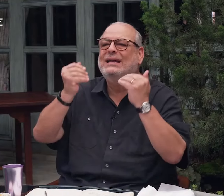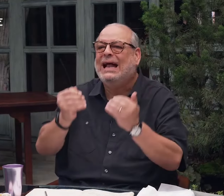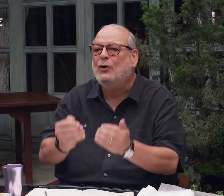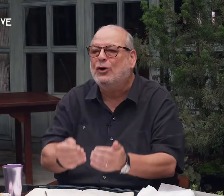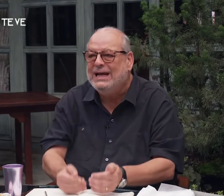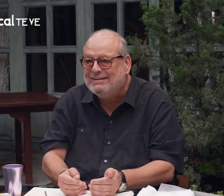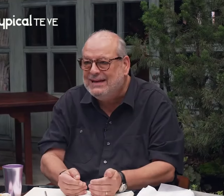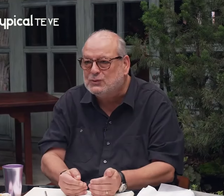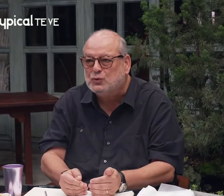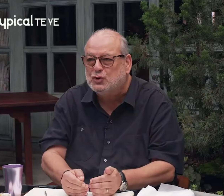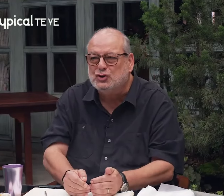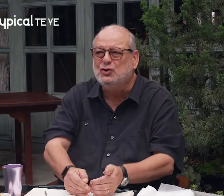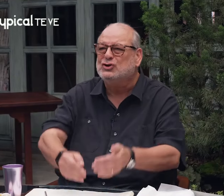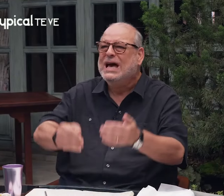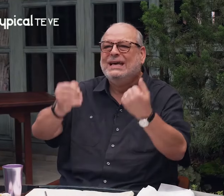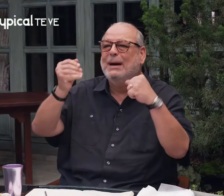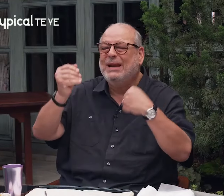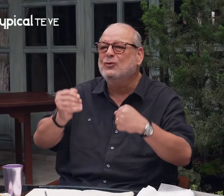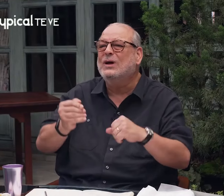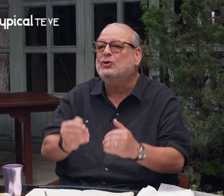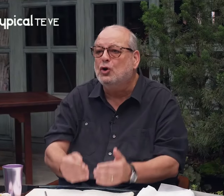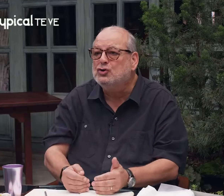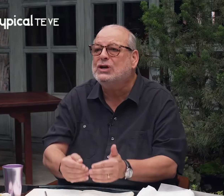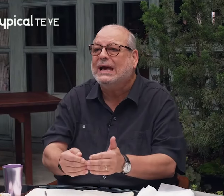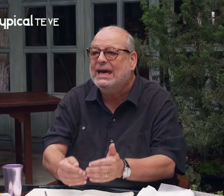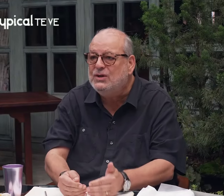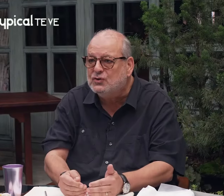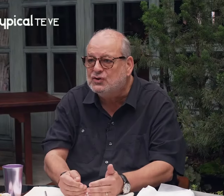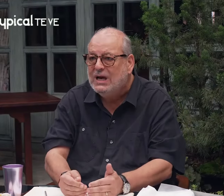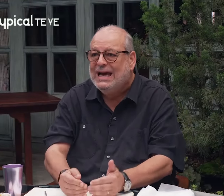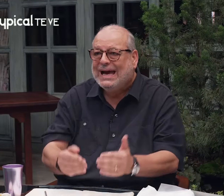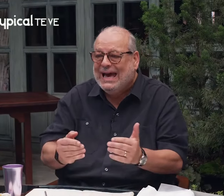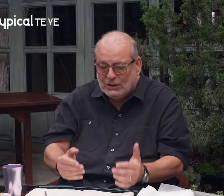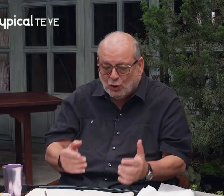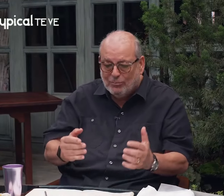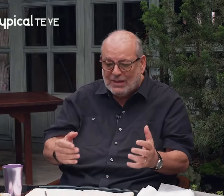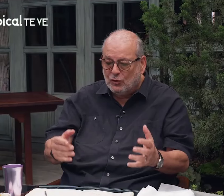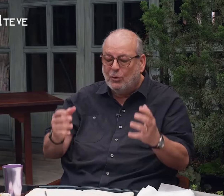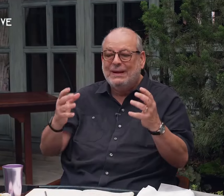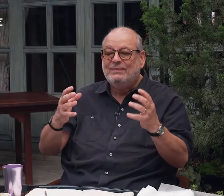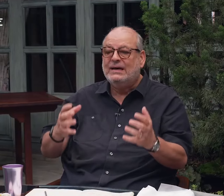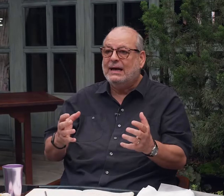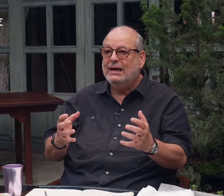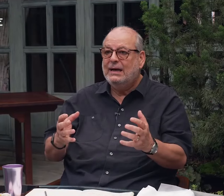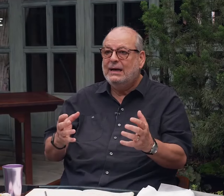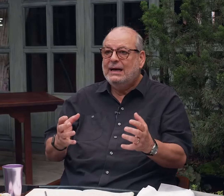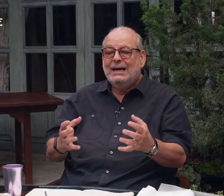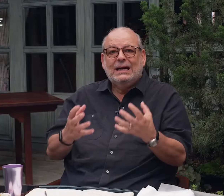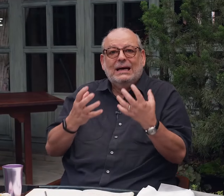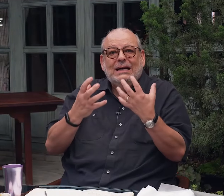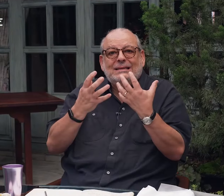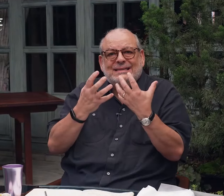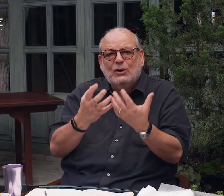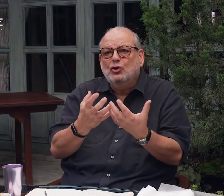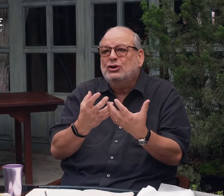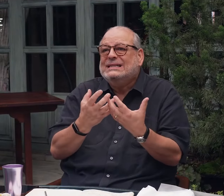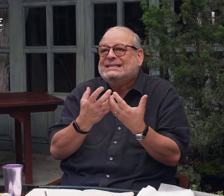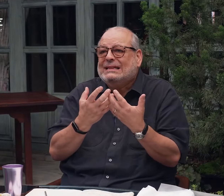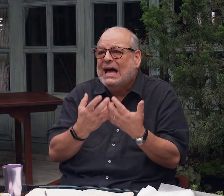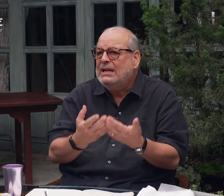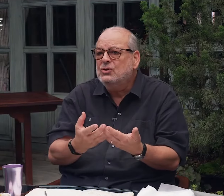aplaudo a Loret y a sus socios y aplaudo a todos aquellos que han tomado como bandera